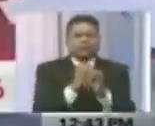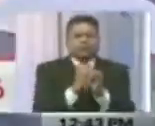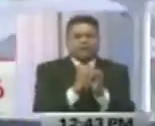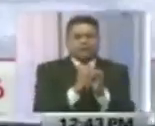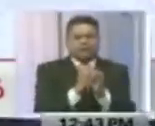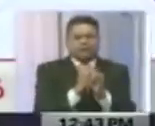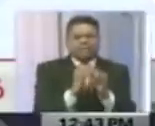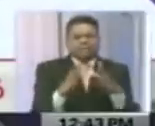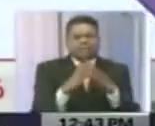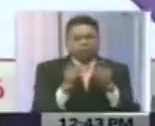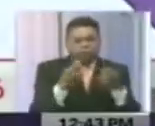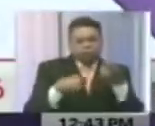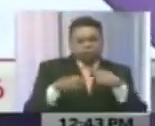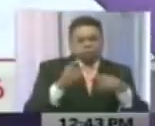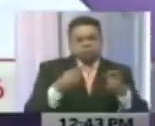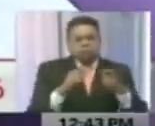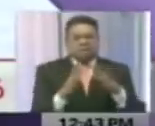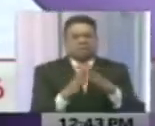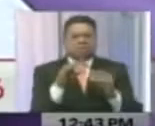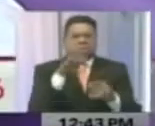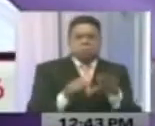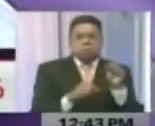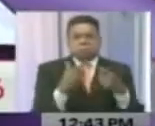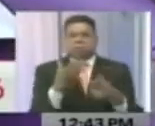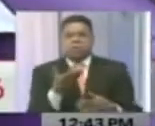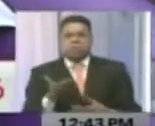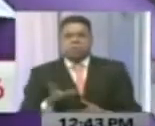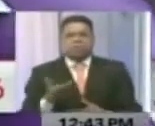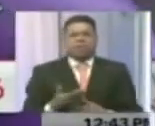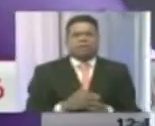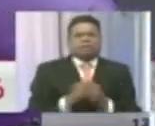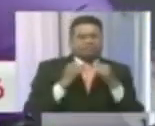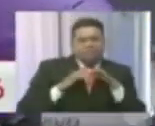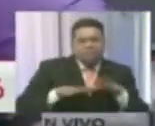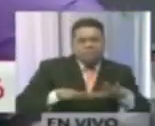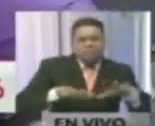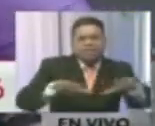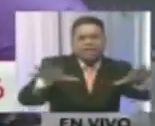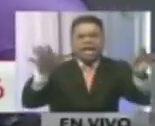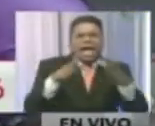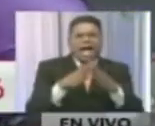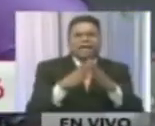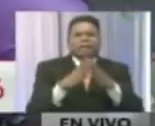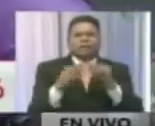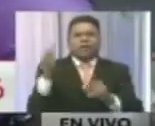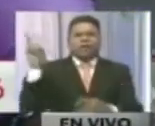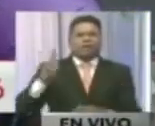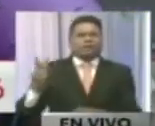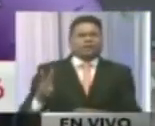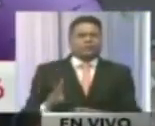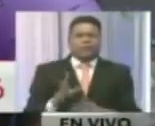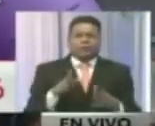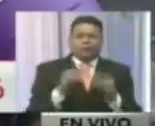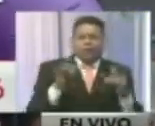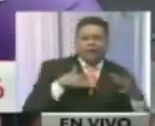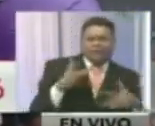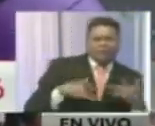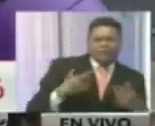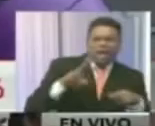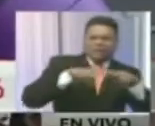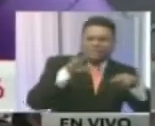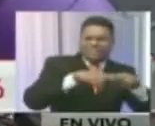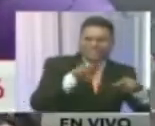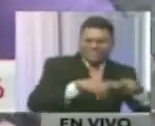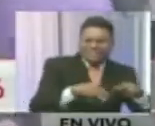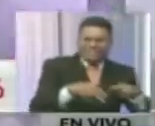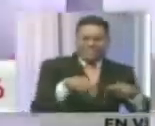estarán empezando en Caracas y se despliegan hacia todo el país. Las actividades que tienen que ver con los niños, niñas y adolescentes